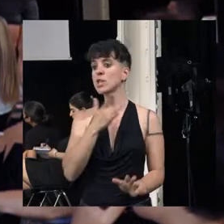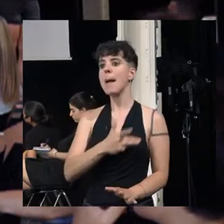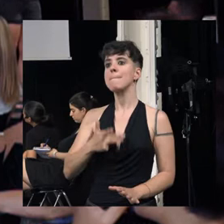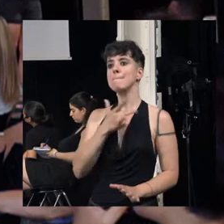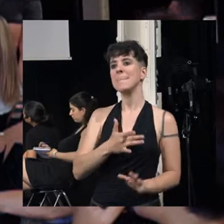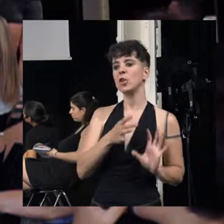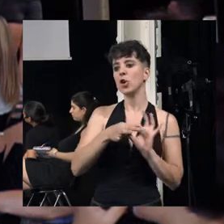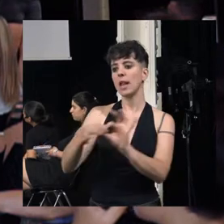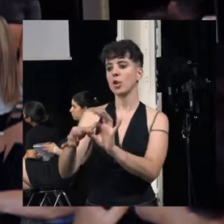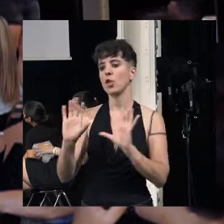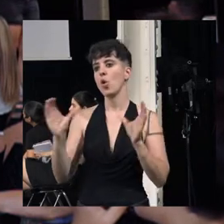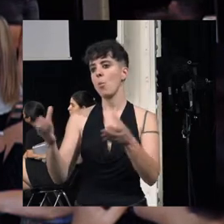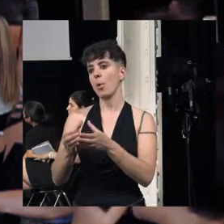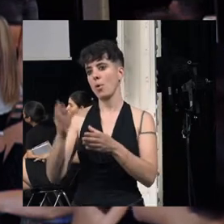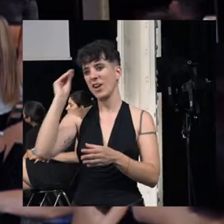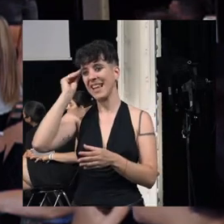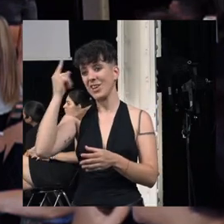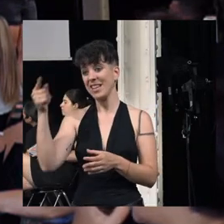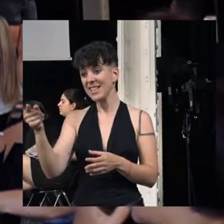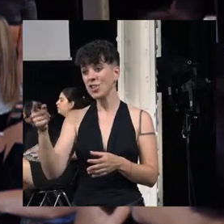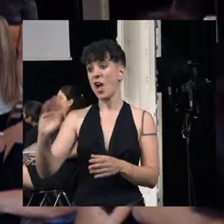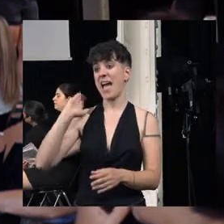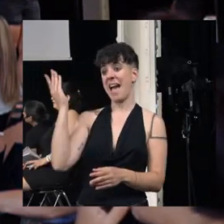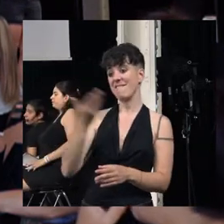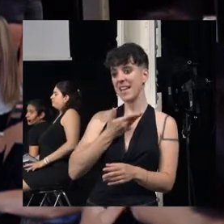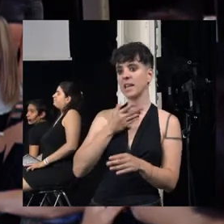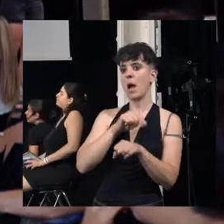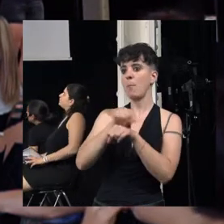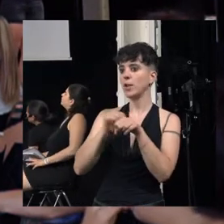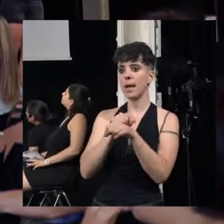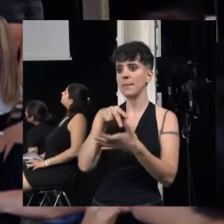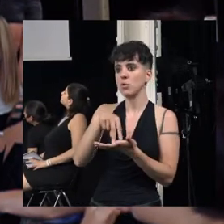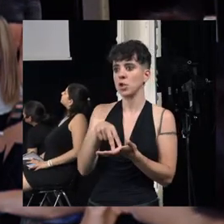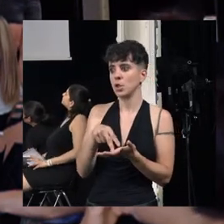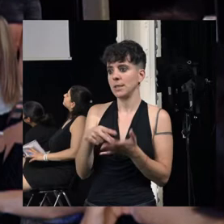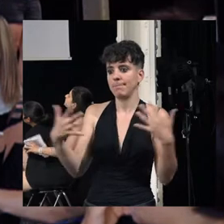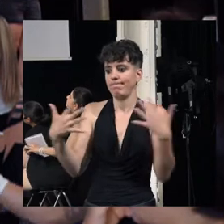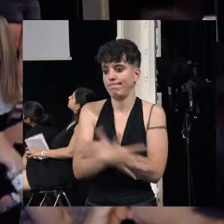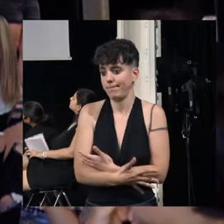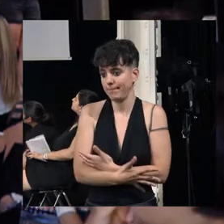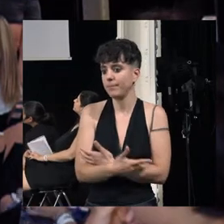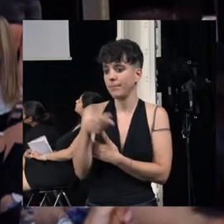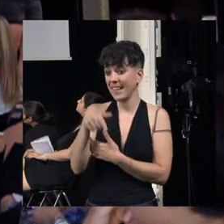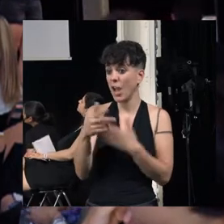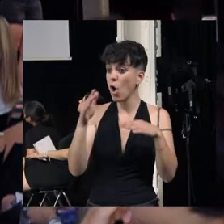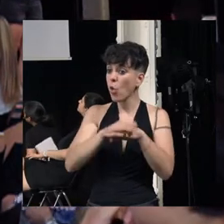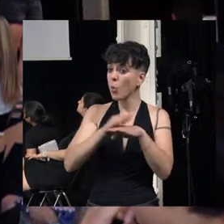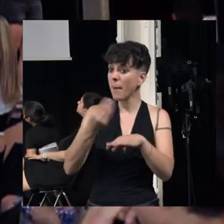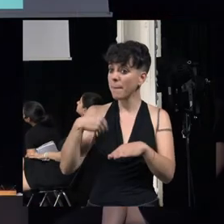alrededor del pueblo gitano que además nos condiciona, nos pone políticamente en una posición que no es así. Y por supuesto eso intercede en las